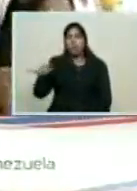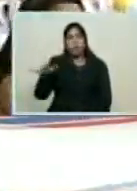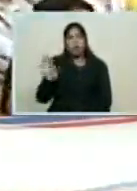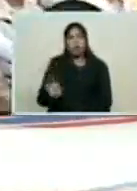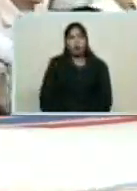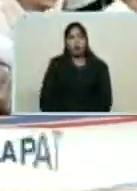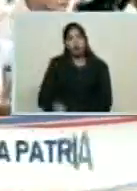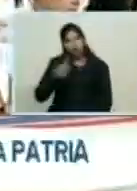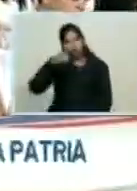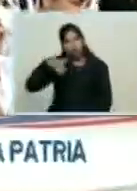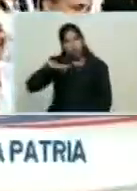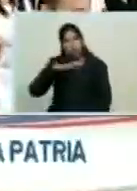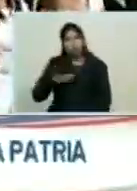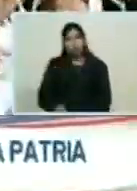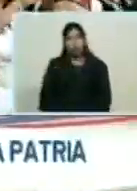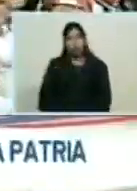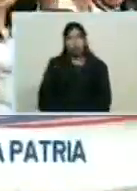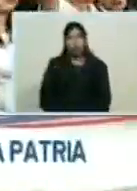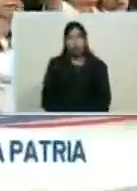el